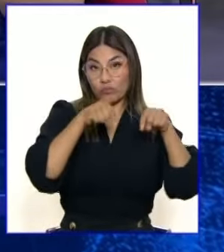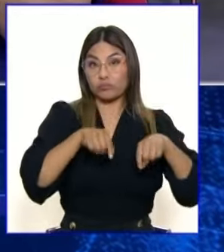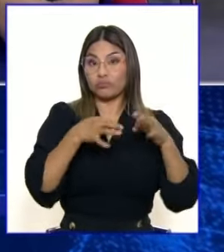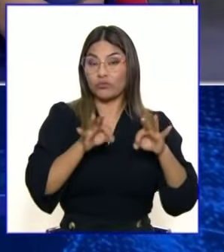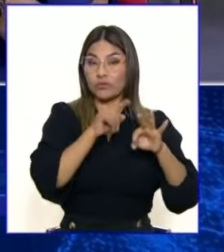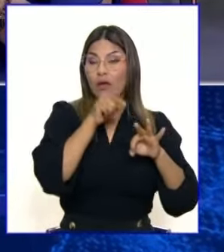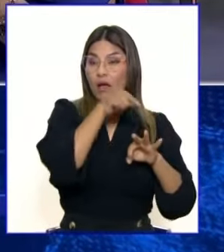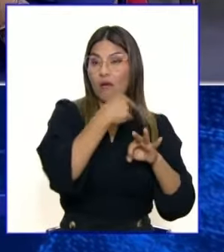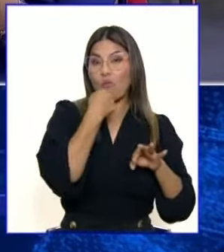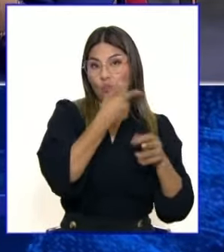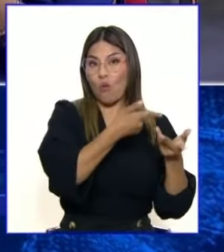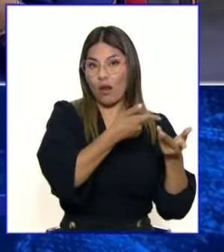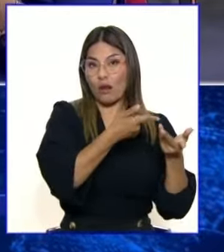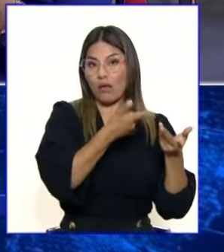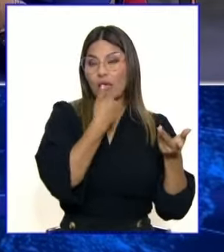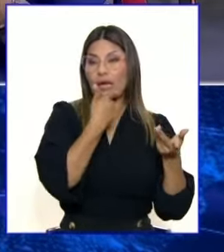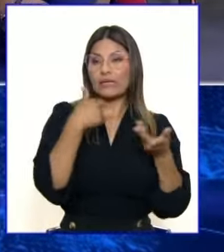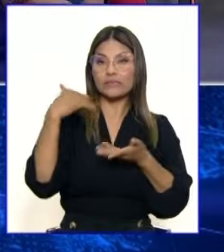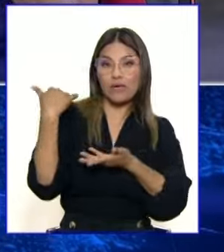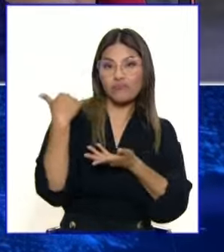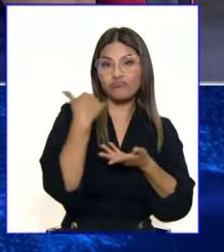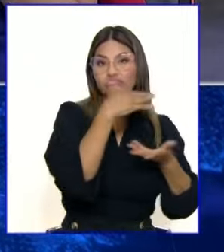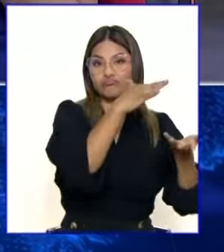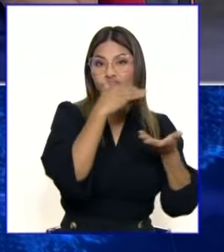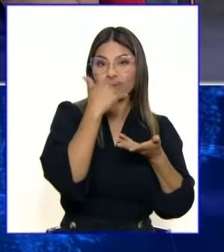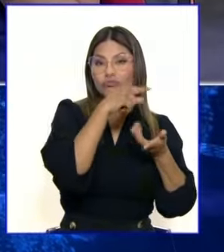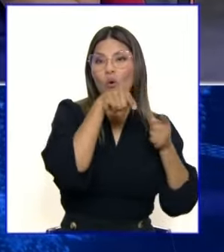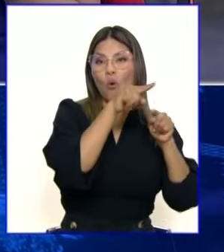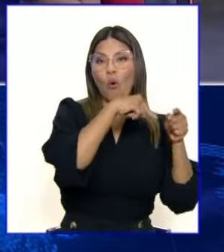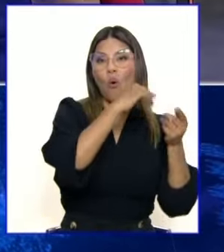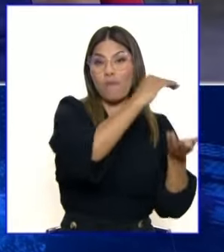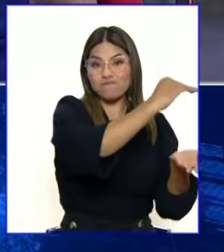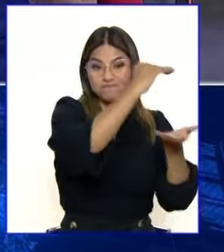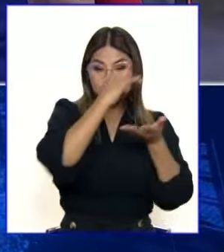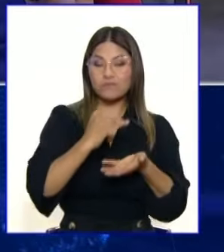las importaciones que van a Estados Unidos. En cuanto a la